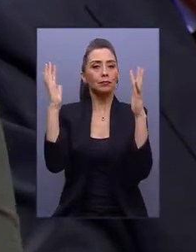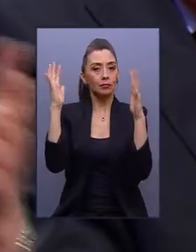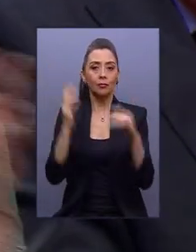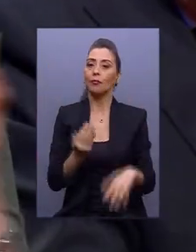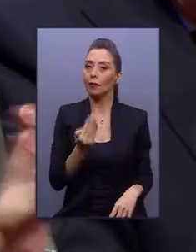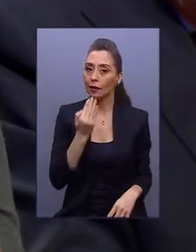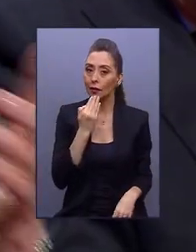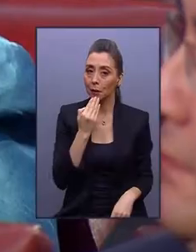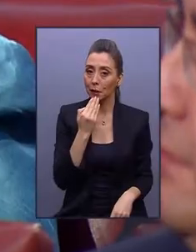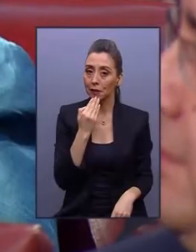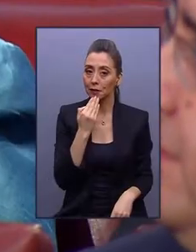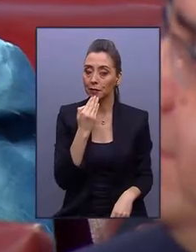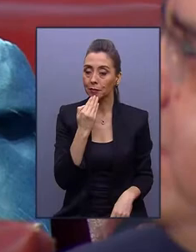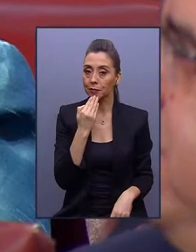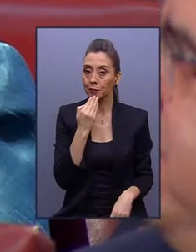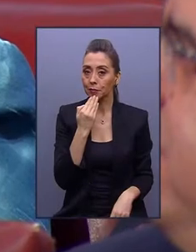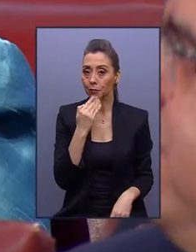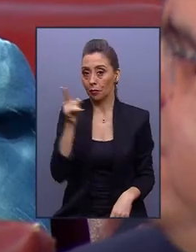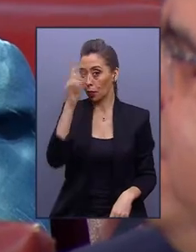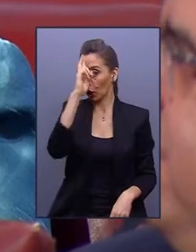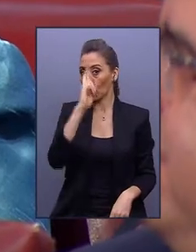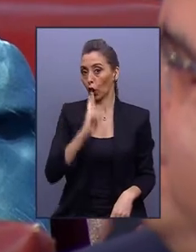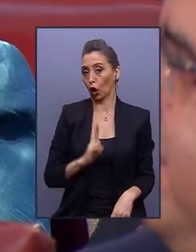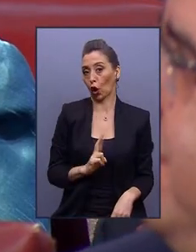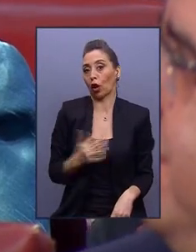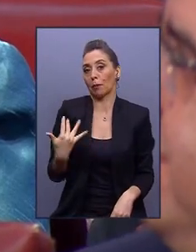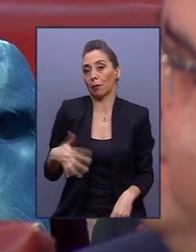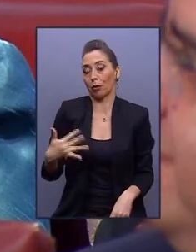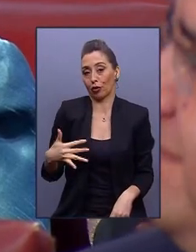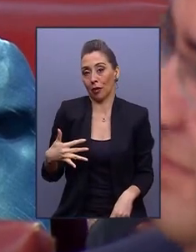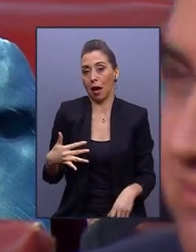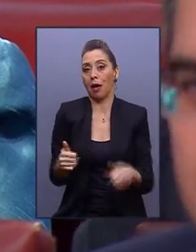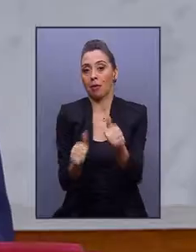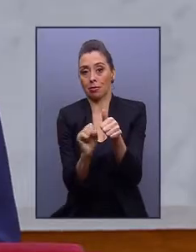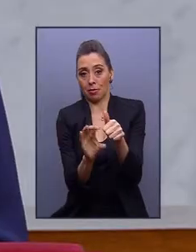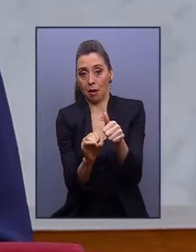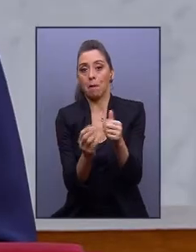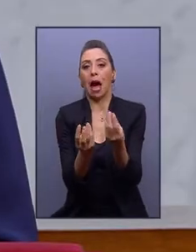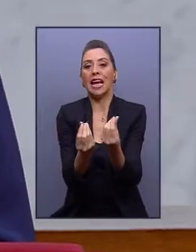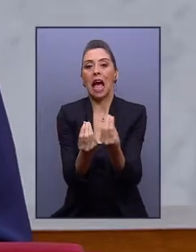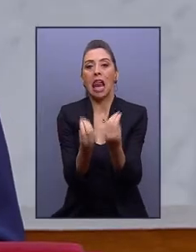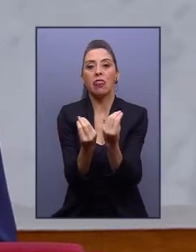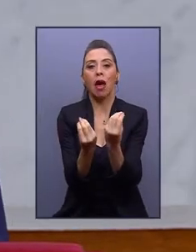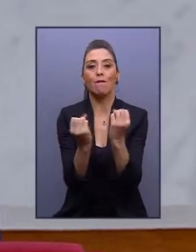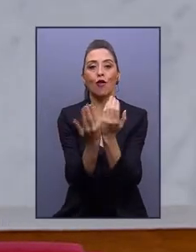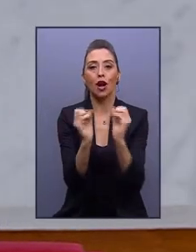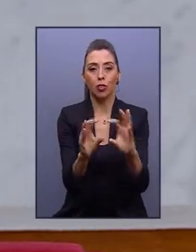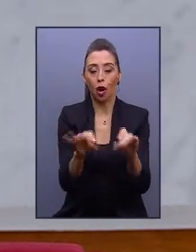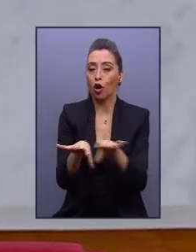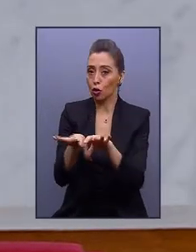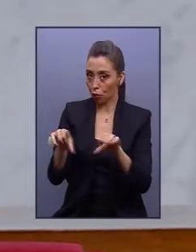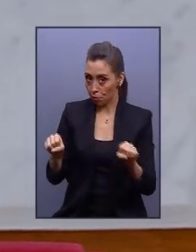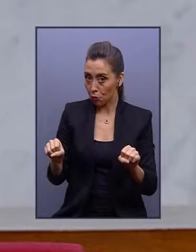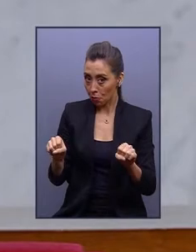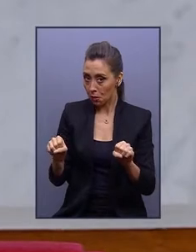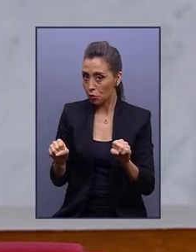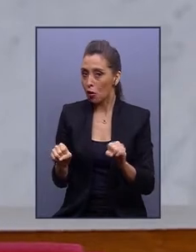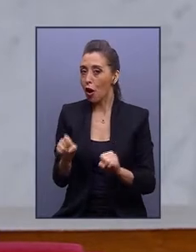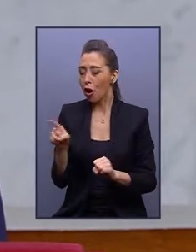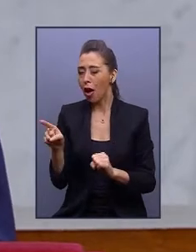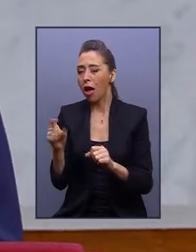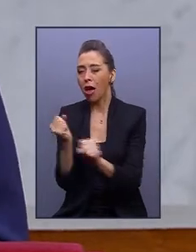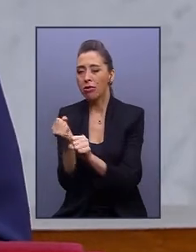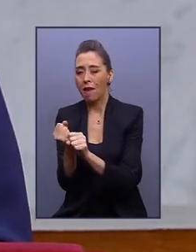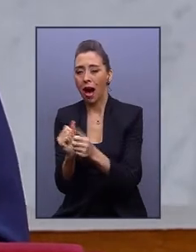También juegan un rol clave en la calidad de la educación. Hicimos el compromiso de avanzar en mejorar su